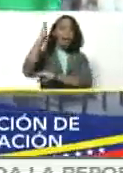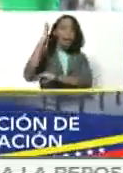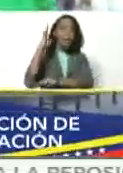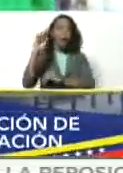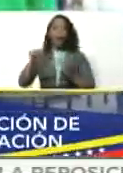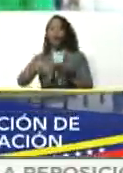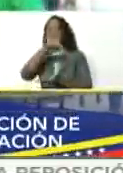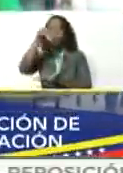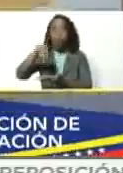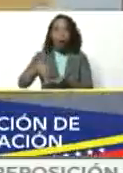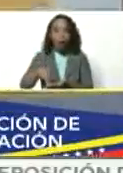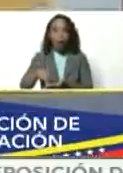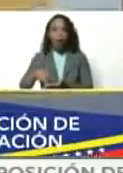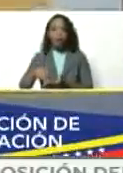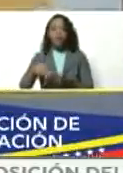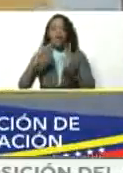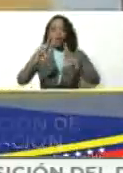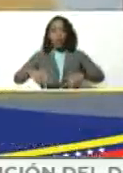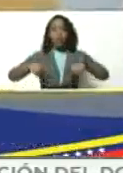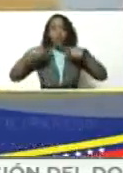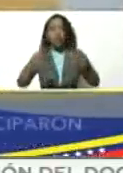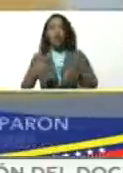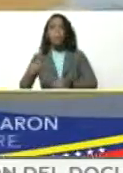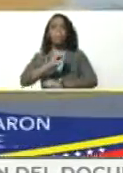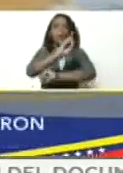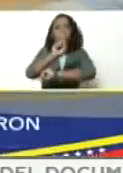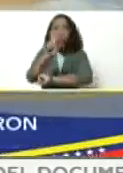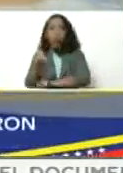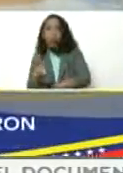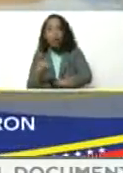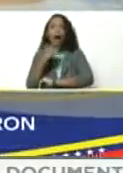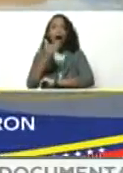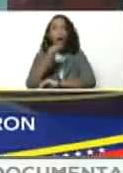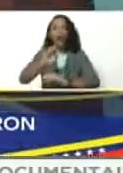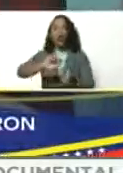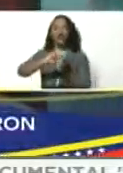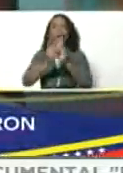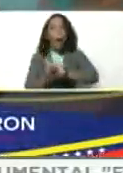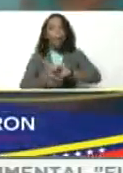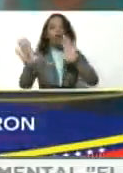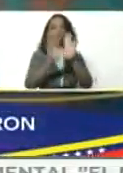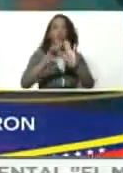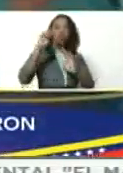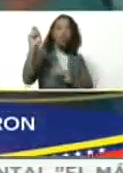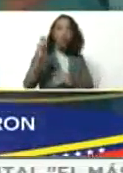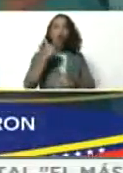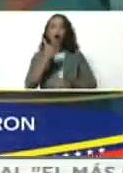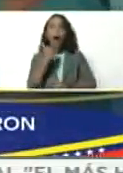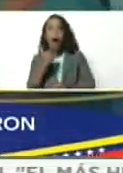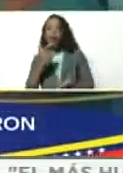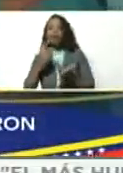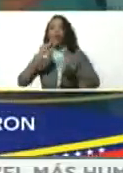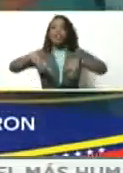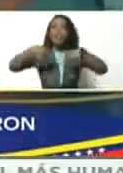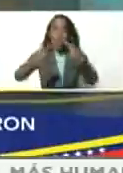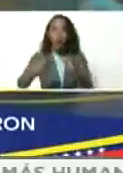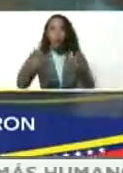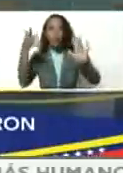Nacional, referéndum consultivo, para modificar la Constitución, para una enmienda,